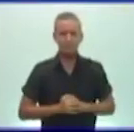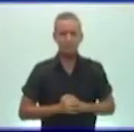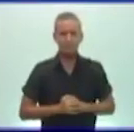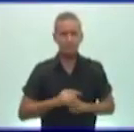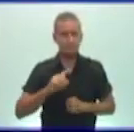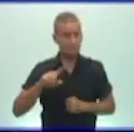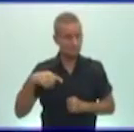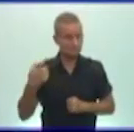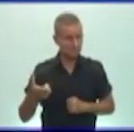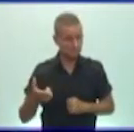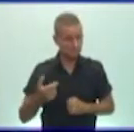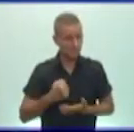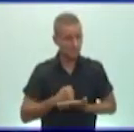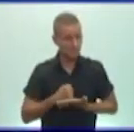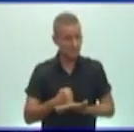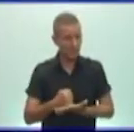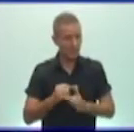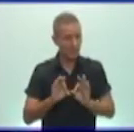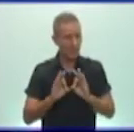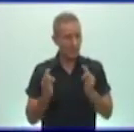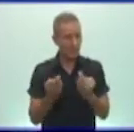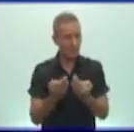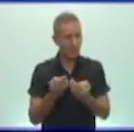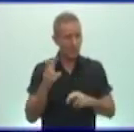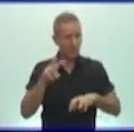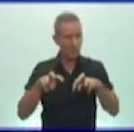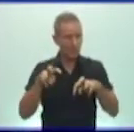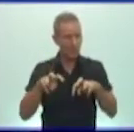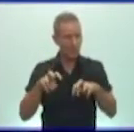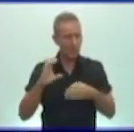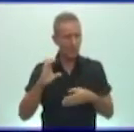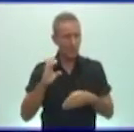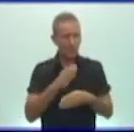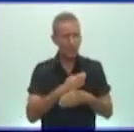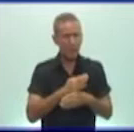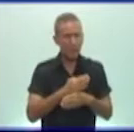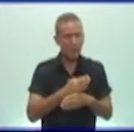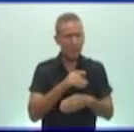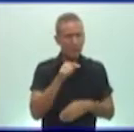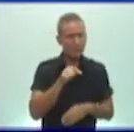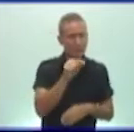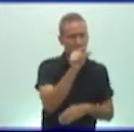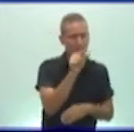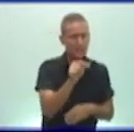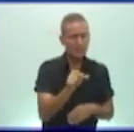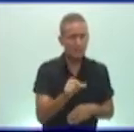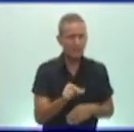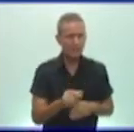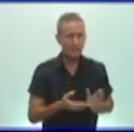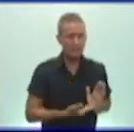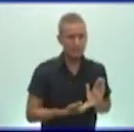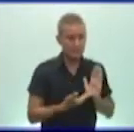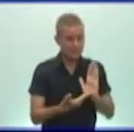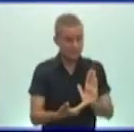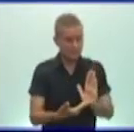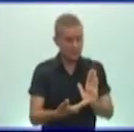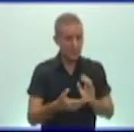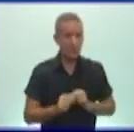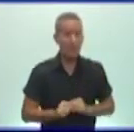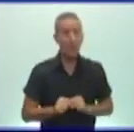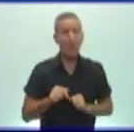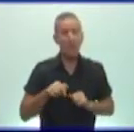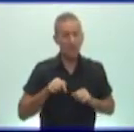Luego, con ayuda de su familia, van a buscar el significado de estas palabras que les presentamos. Aunque ya